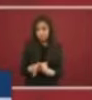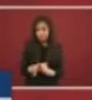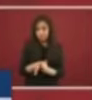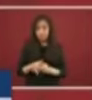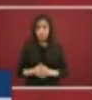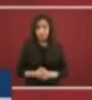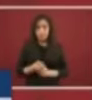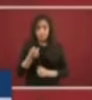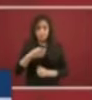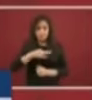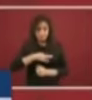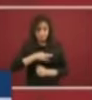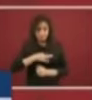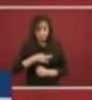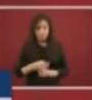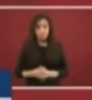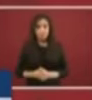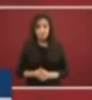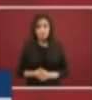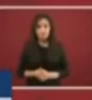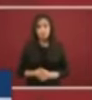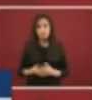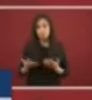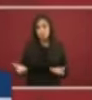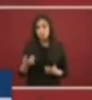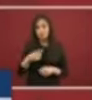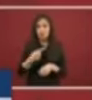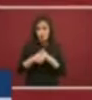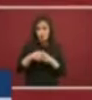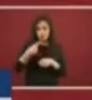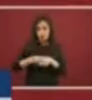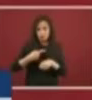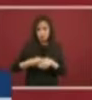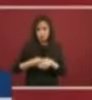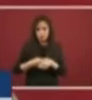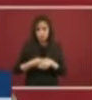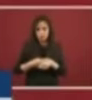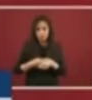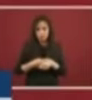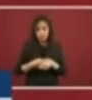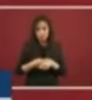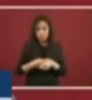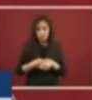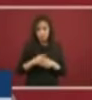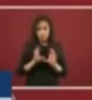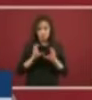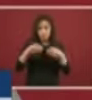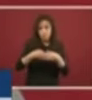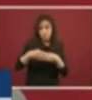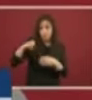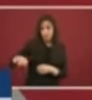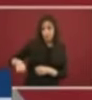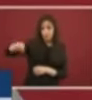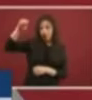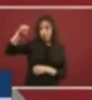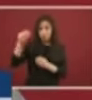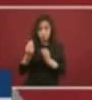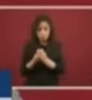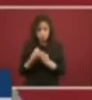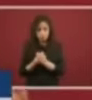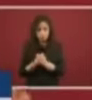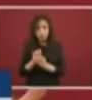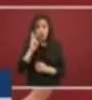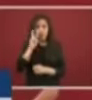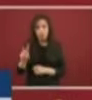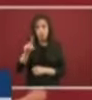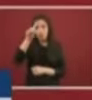unos 10 días más, a lo mejor poder empezar a ver de que la carga de enfermedad se comportara por debajo de esta estimación, pensando en que